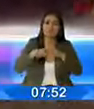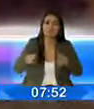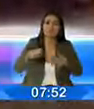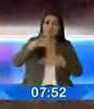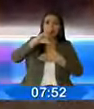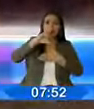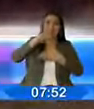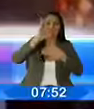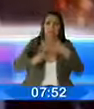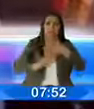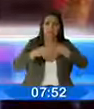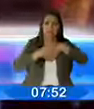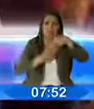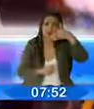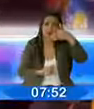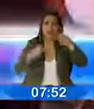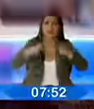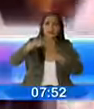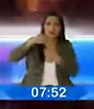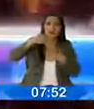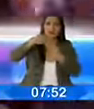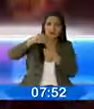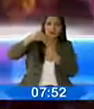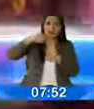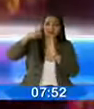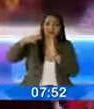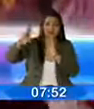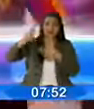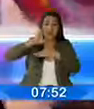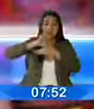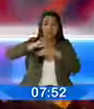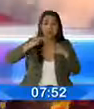Sur. Ecuador no es la excepción.